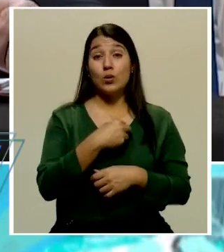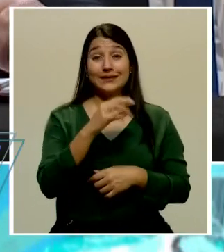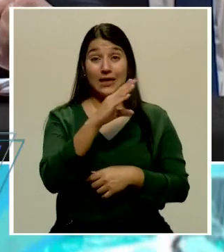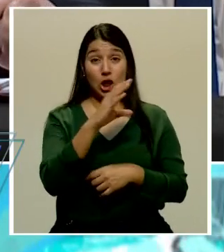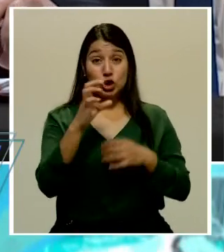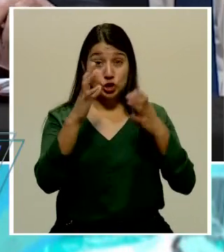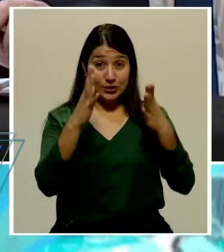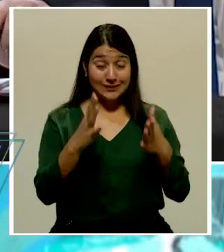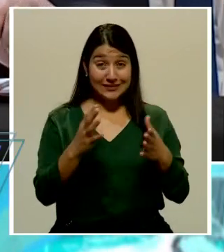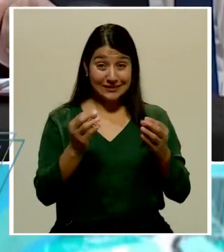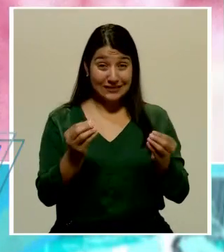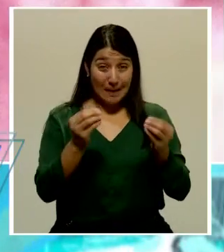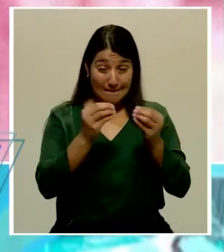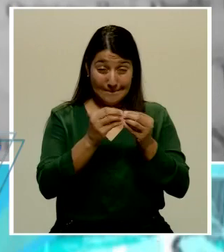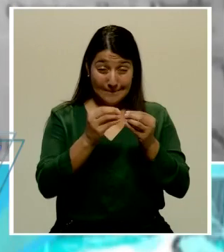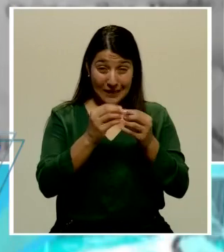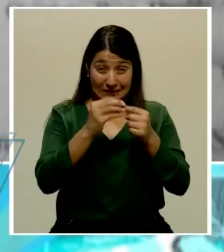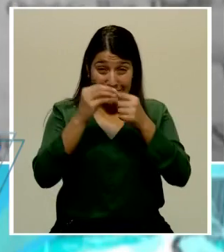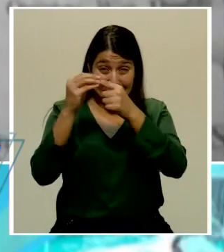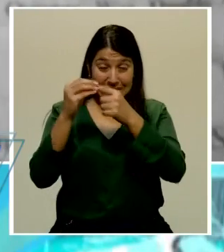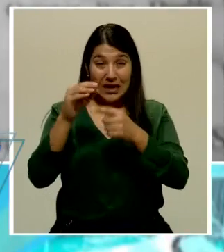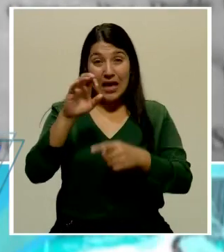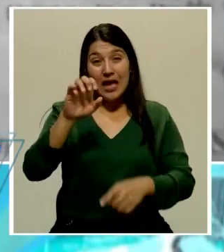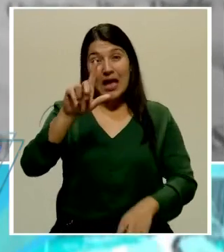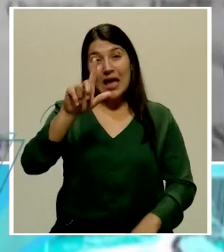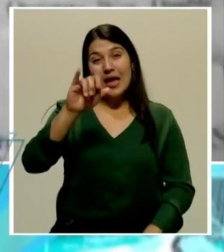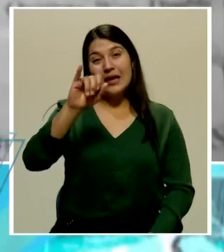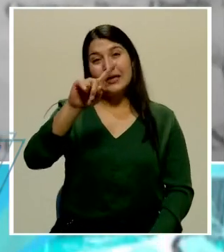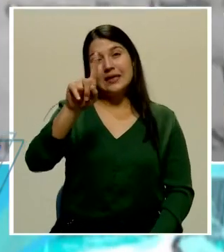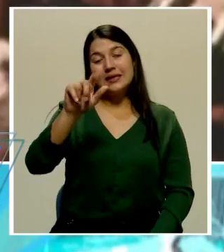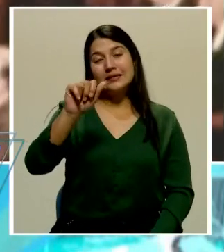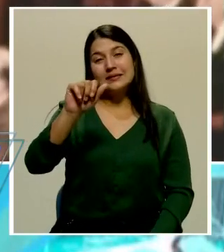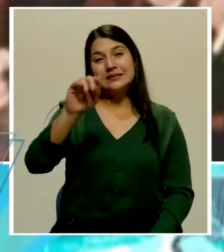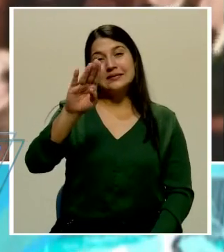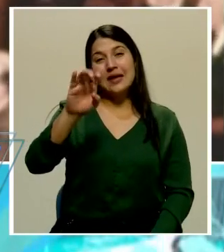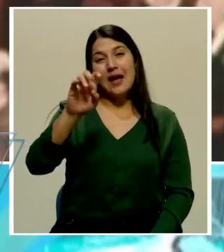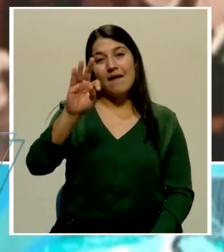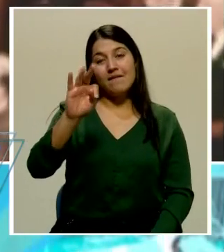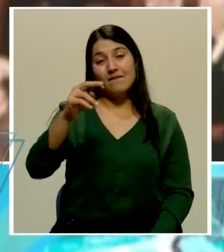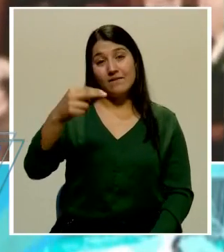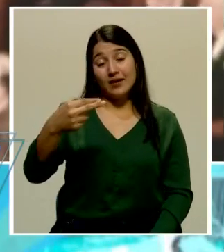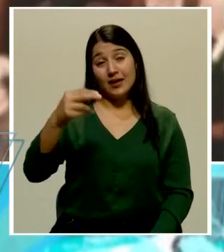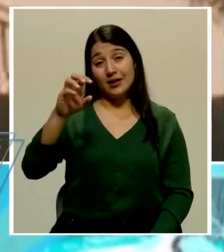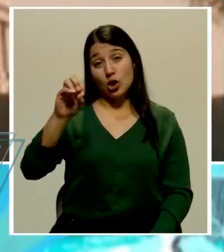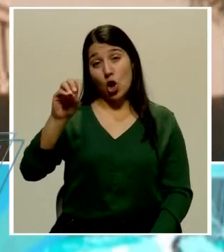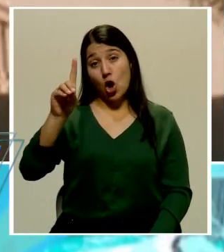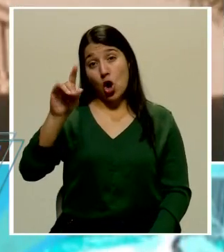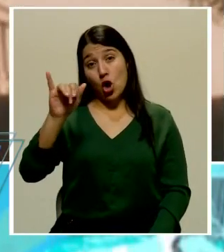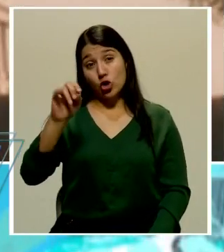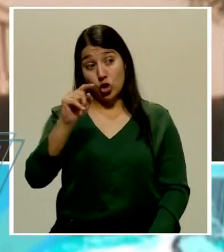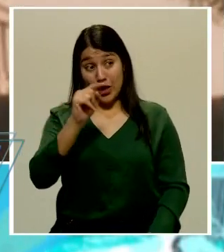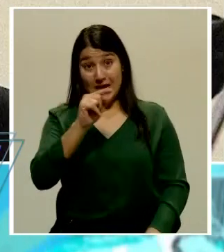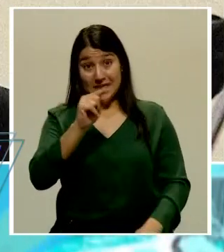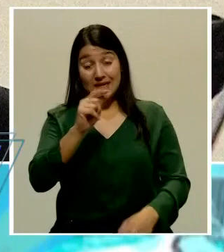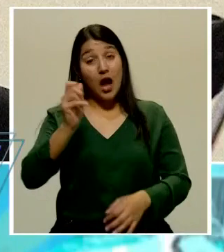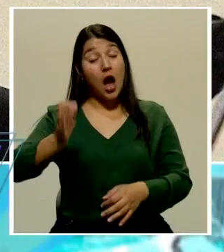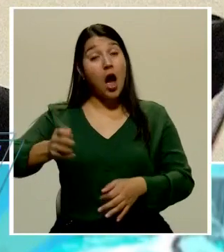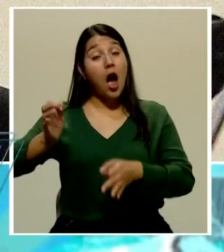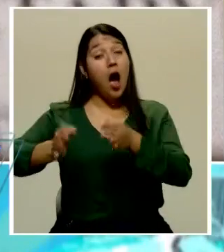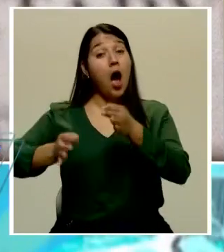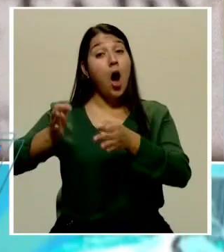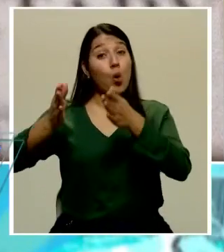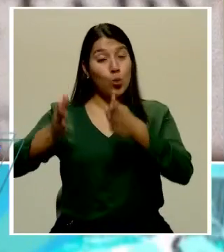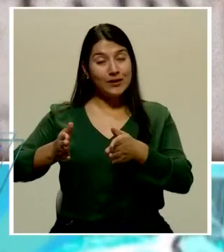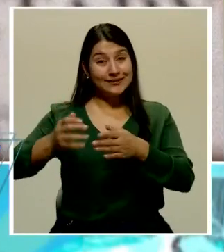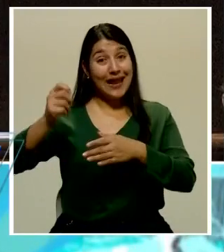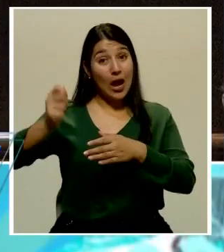costarricenses más notables, la doctora Elizabeth Odio, fue jueza de la Corte Penal Internacional y a ella